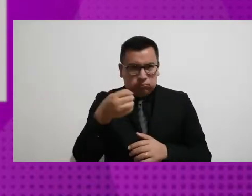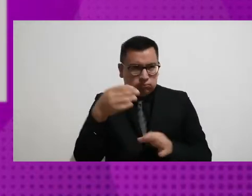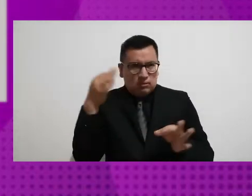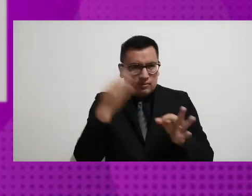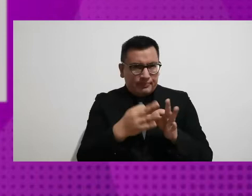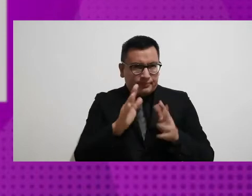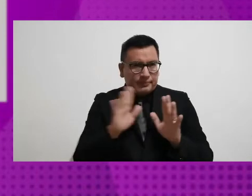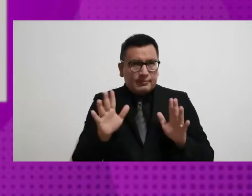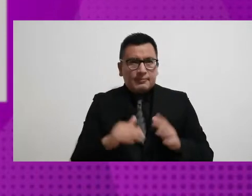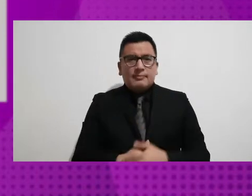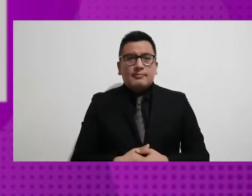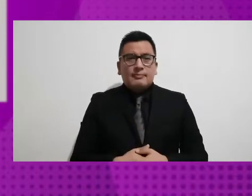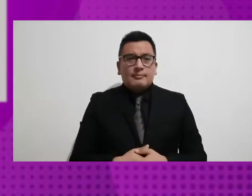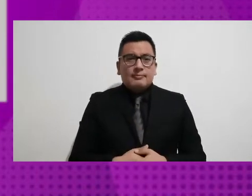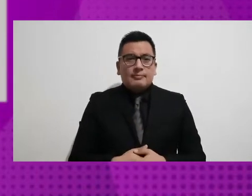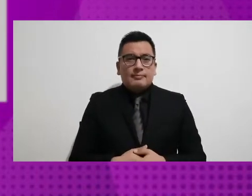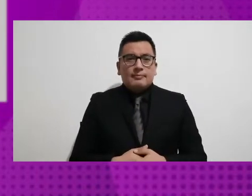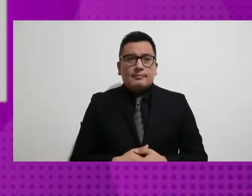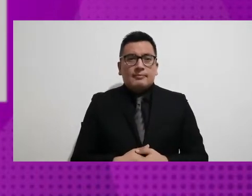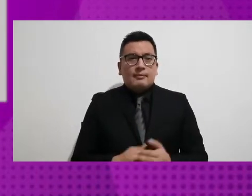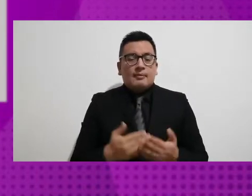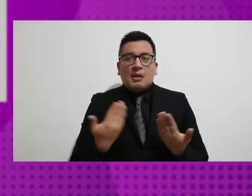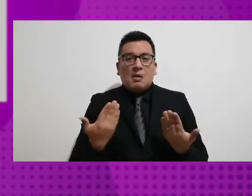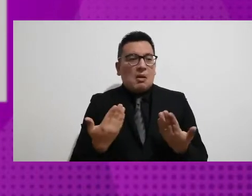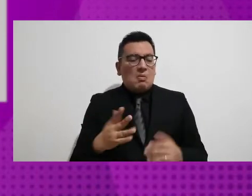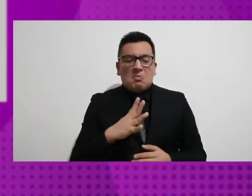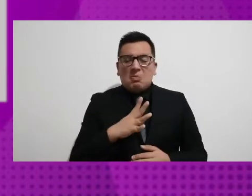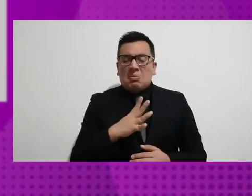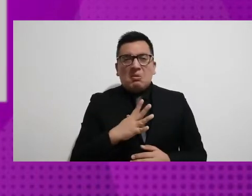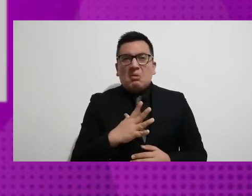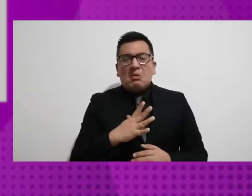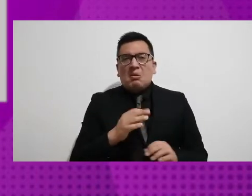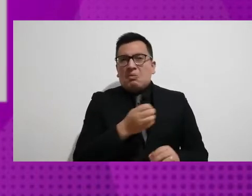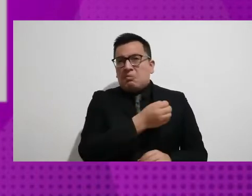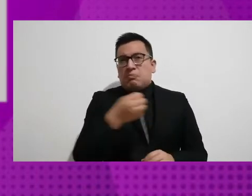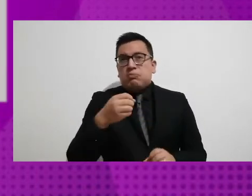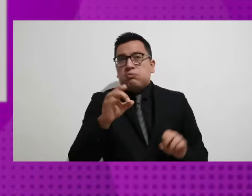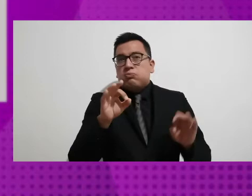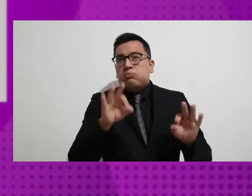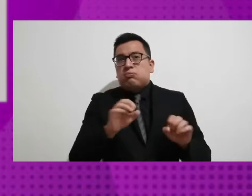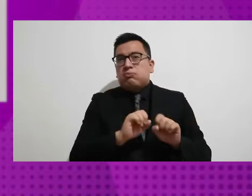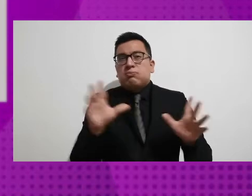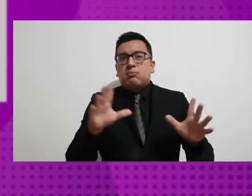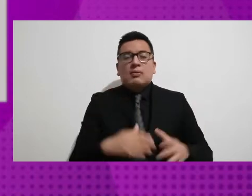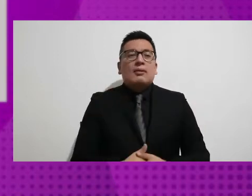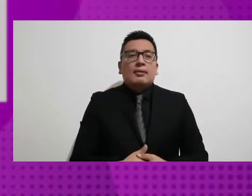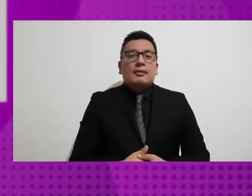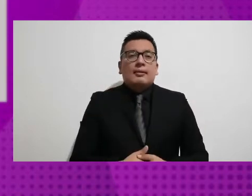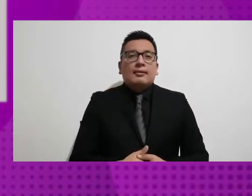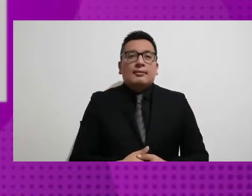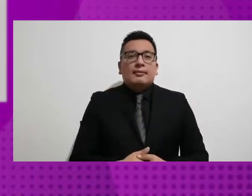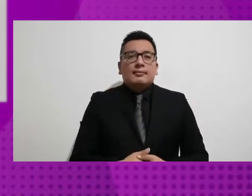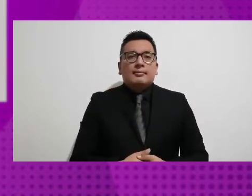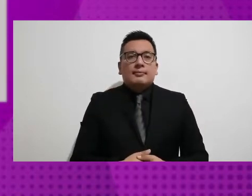asienta, el Sistema Nacional de Elecciones se asienta y funciona perfectamente bien, ¿sí? Esto es lo que tiende a